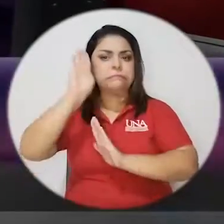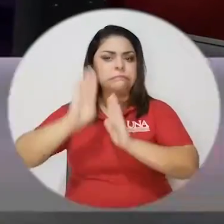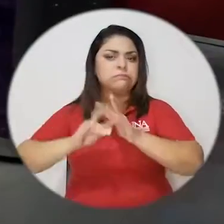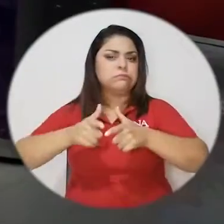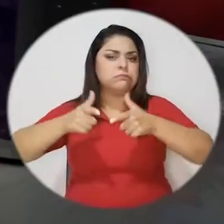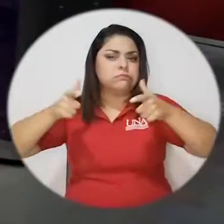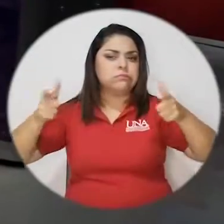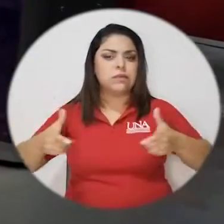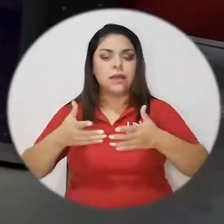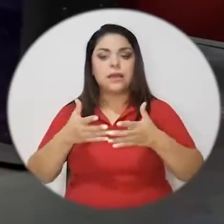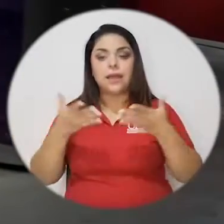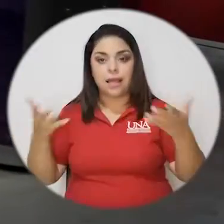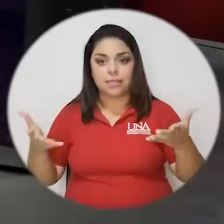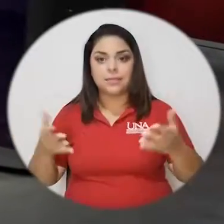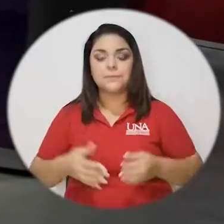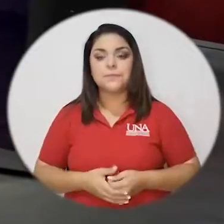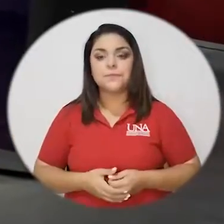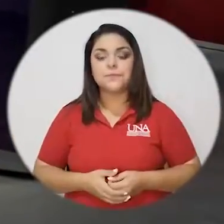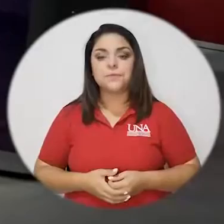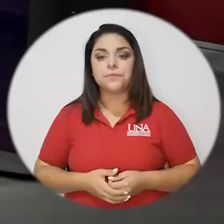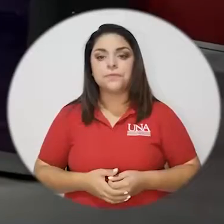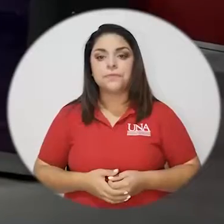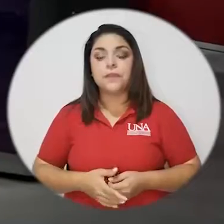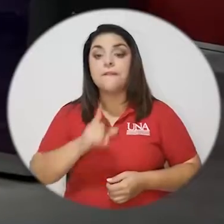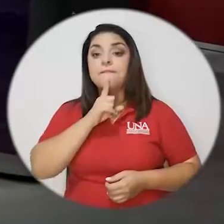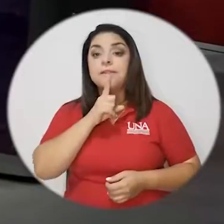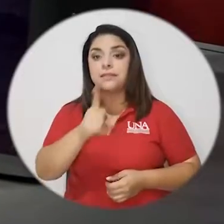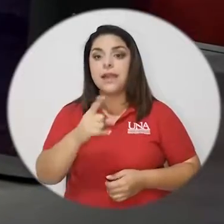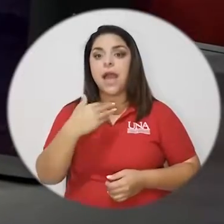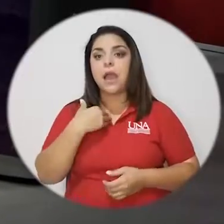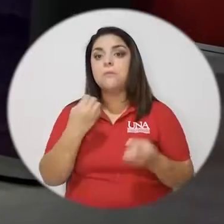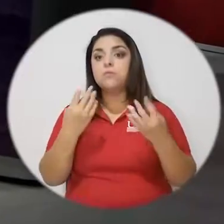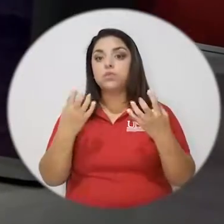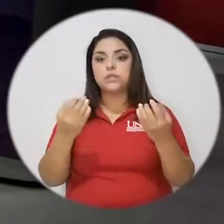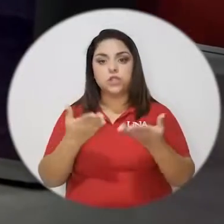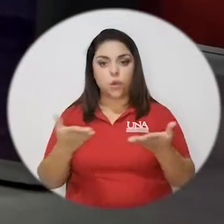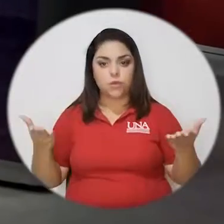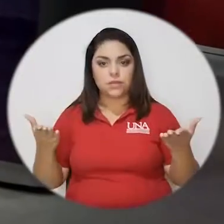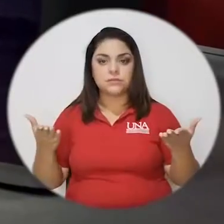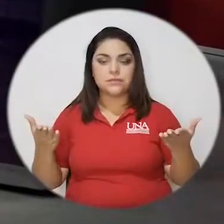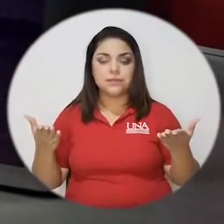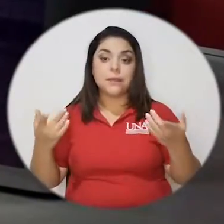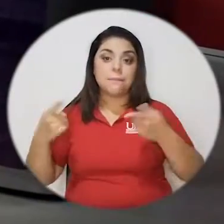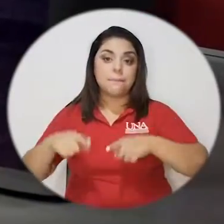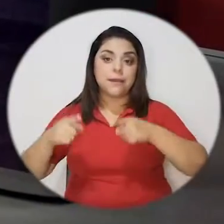casos. Entonces, digamos que hay muchas cosas que se pueden haber sumado.